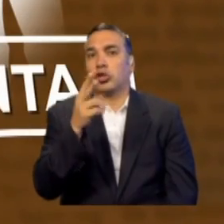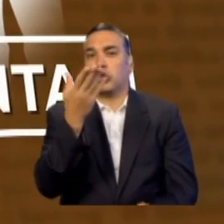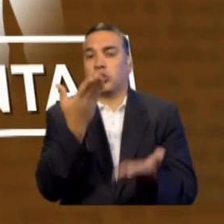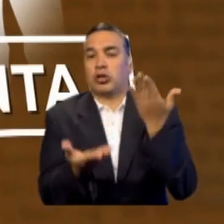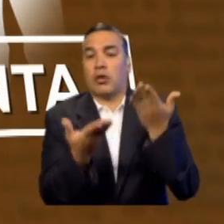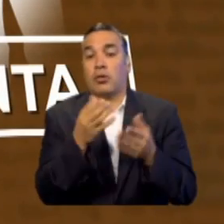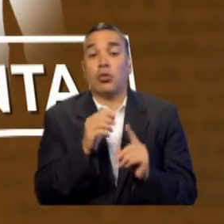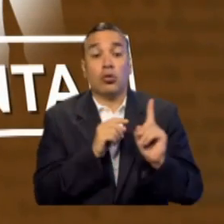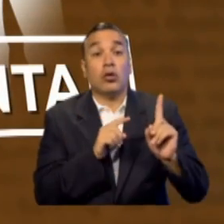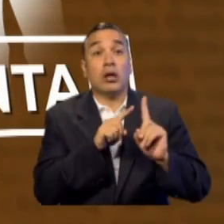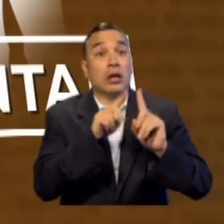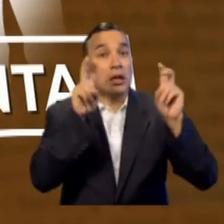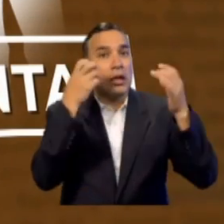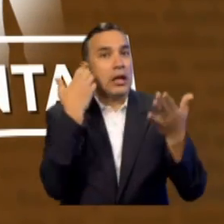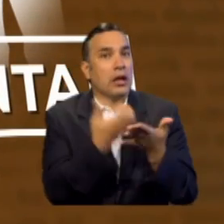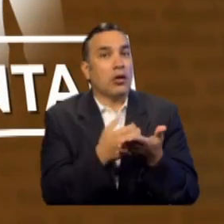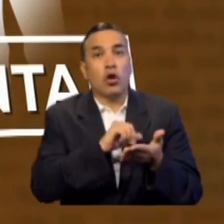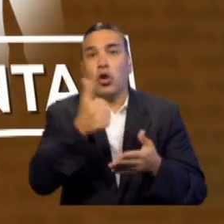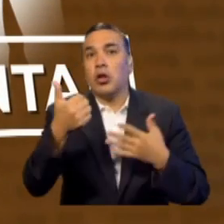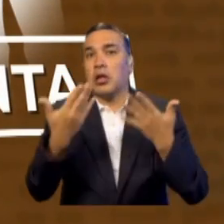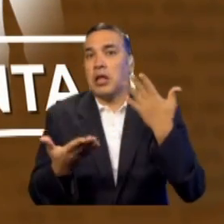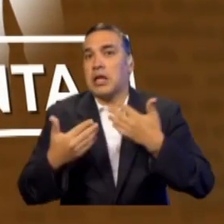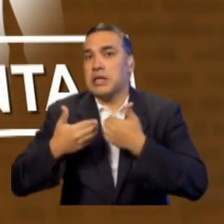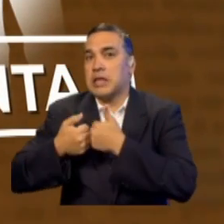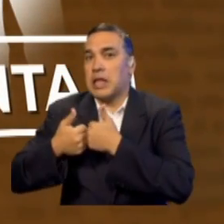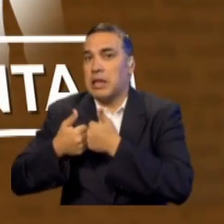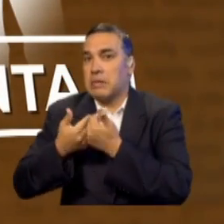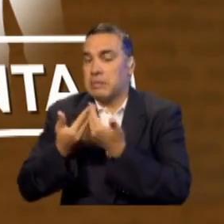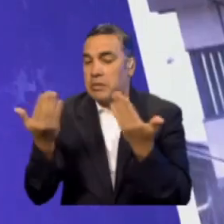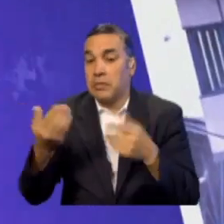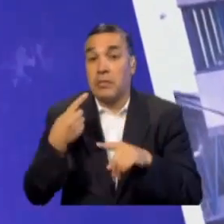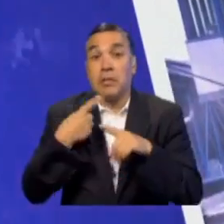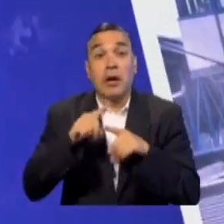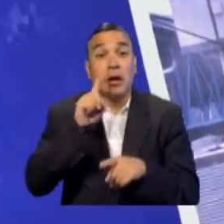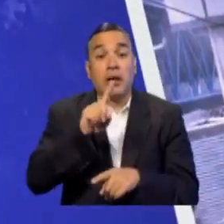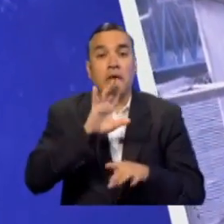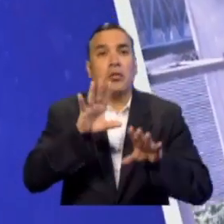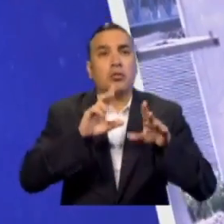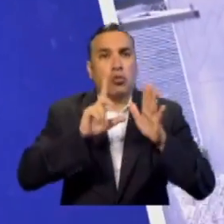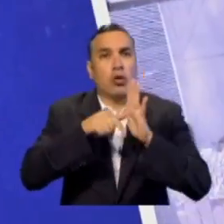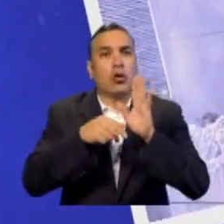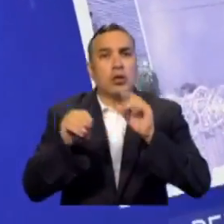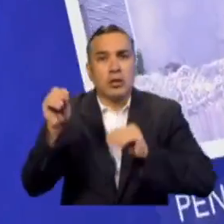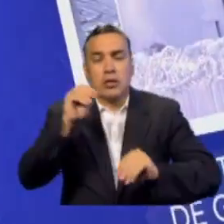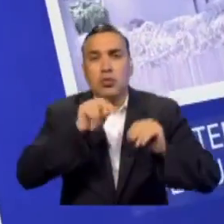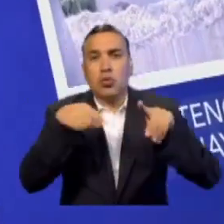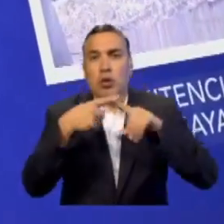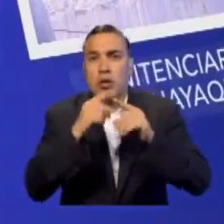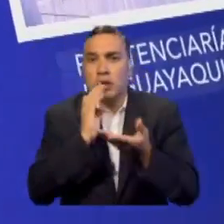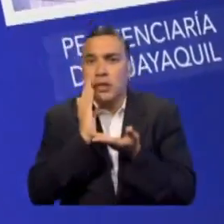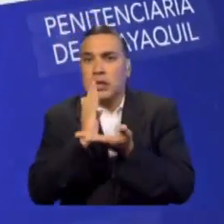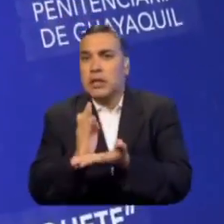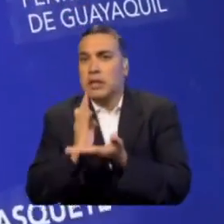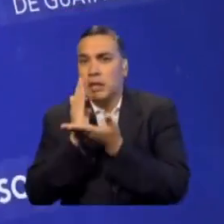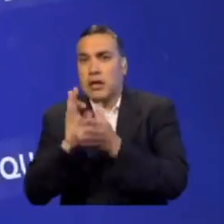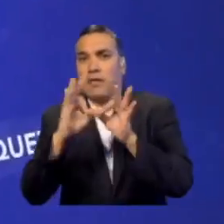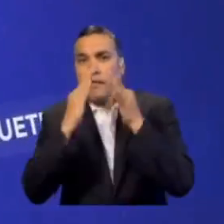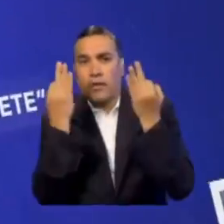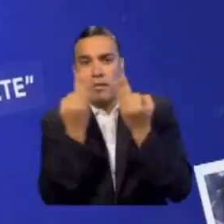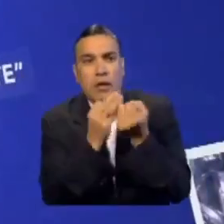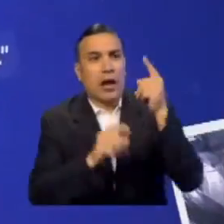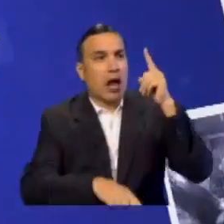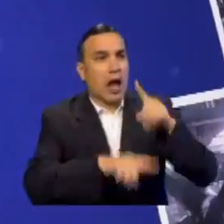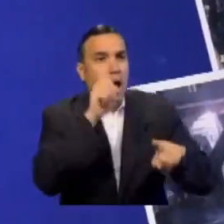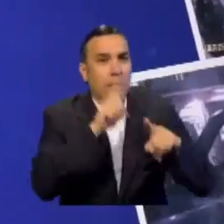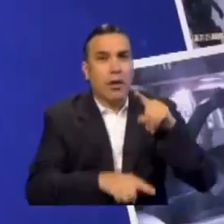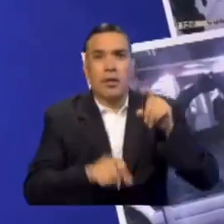Una con tinte económico y la otra sentimental. Pero esto irá tomando forma de acuerdo a las versiones que rindan los familiares,